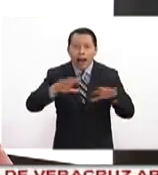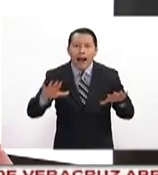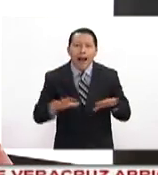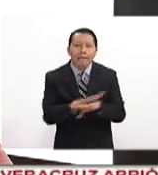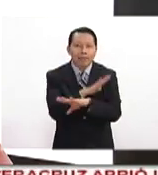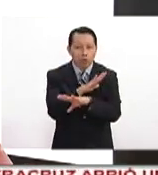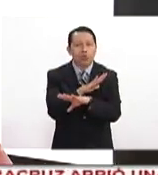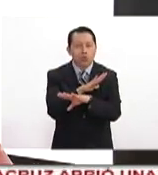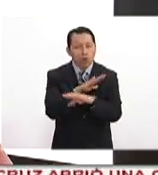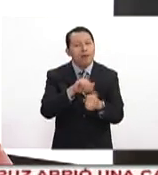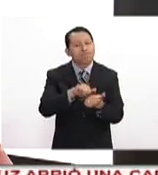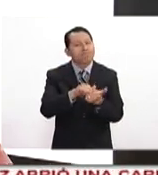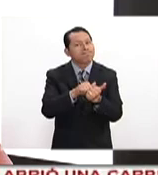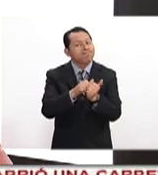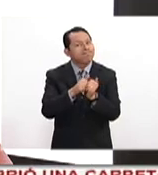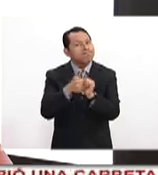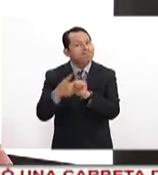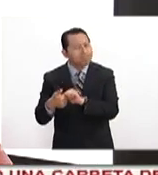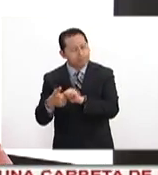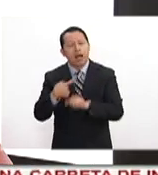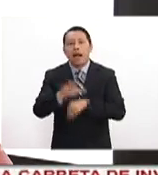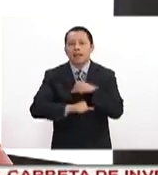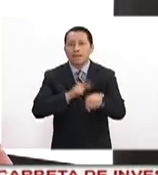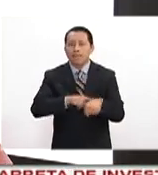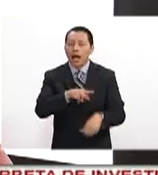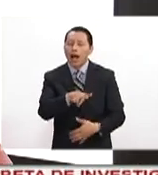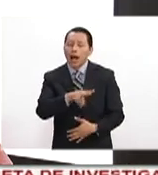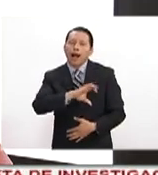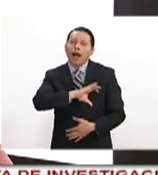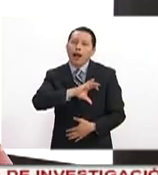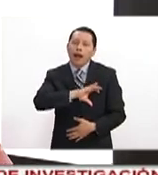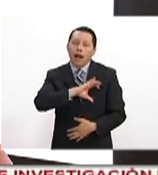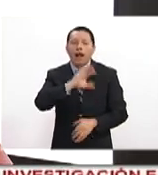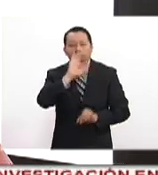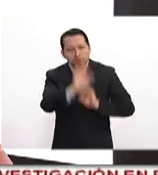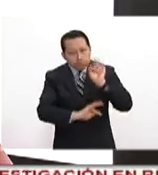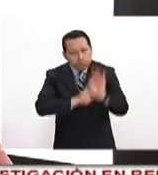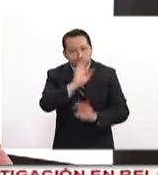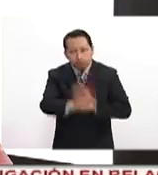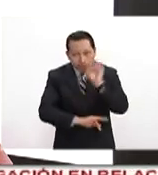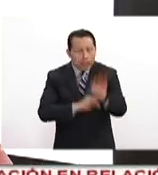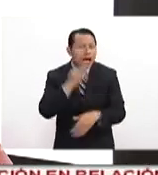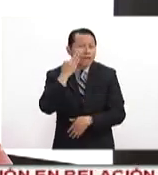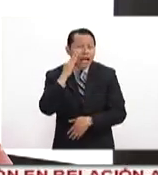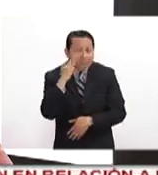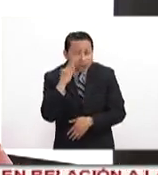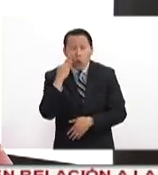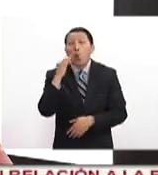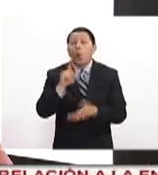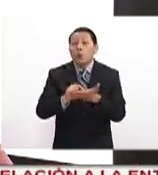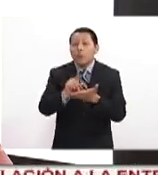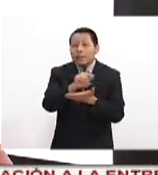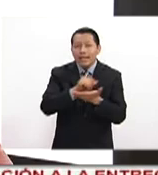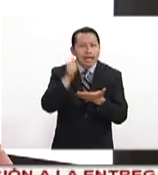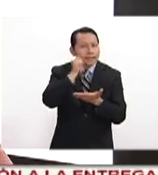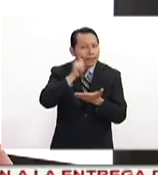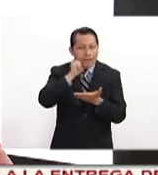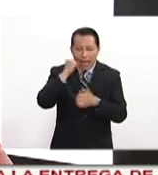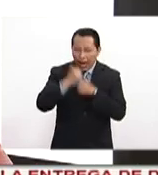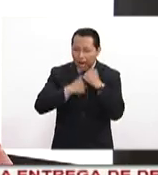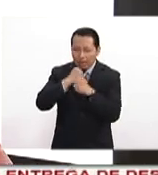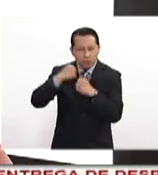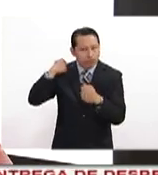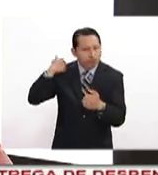el aprecio de los animales y el bienestar animal está en la boca de todos y en el Facebook de todos y en el Twitter de todos en los últimos